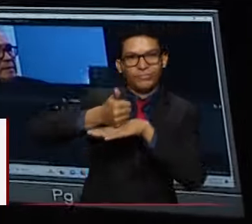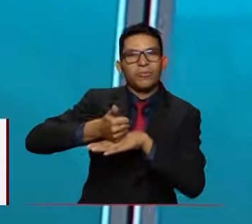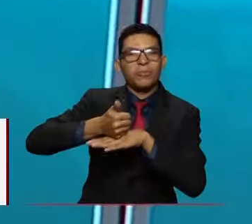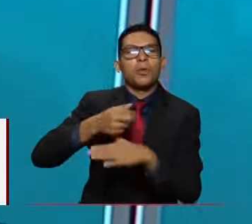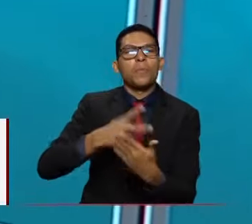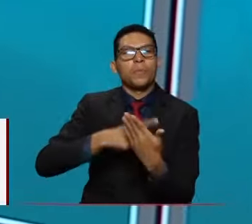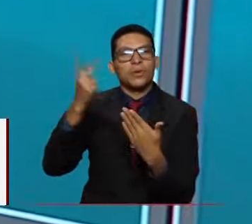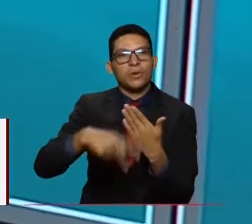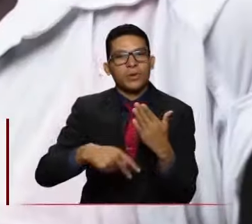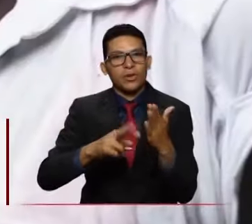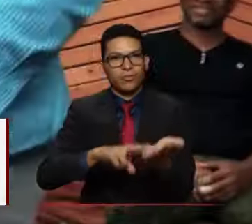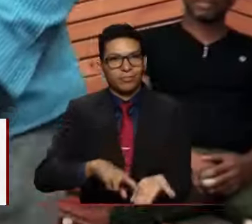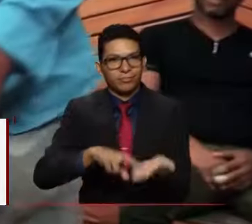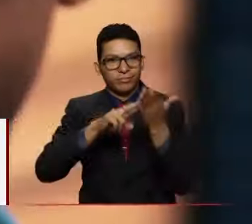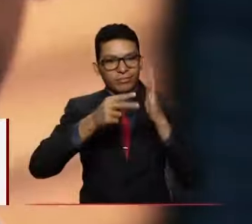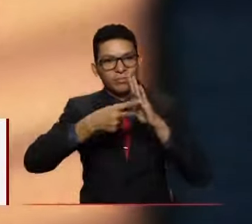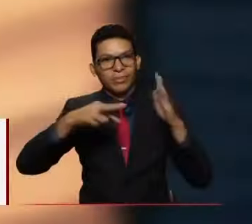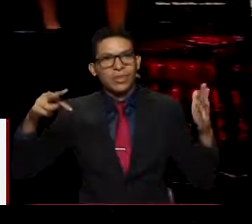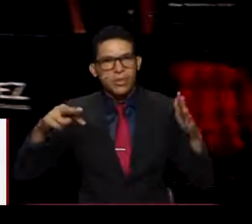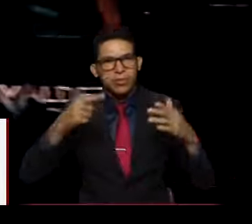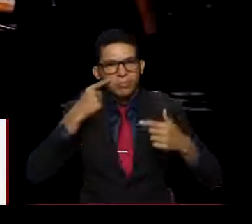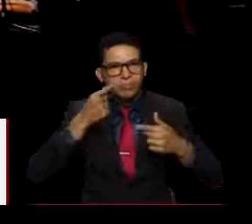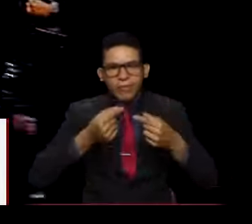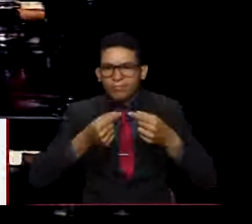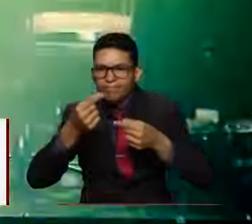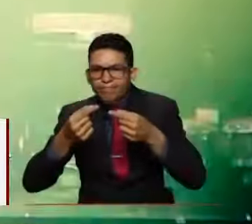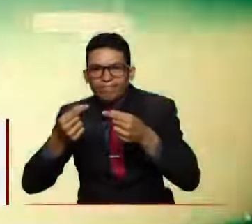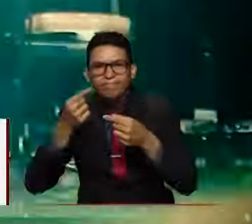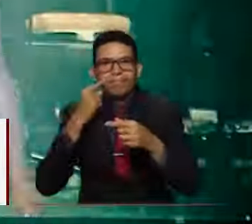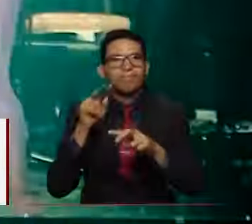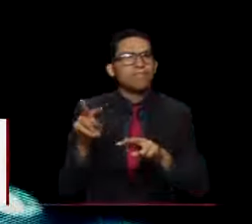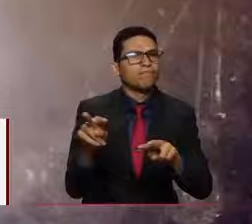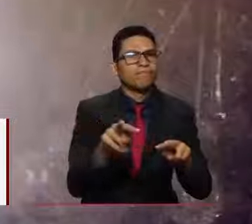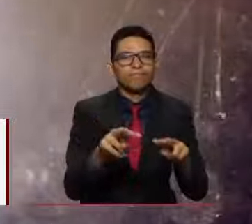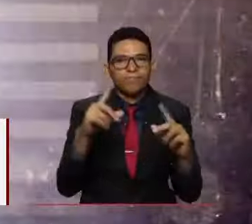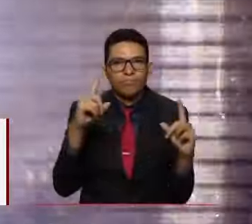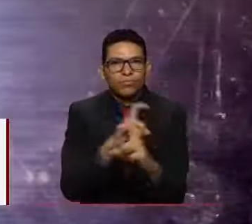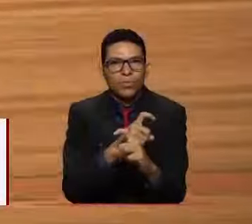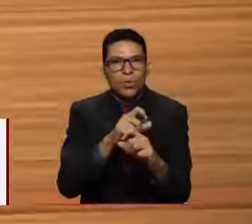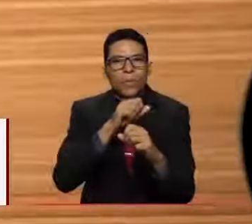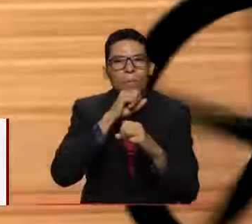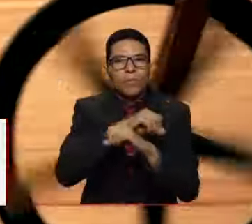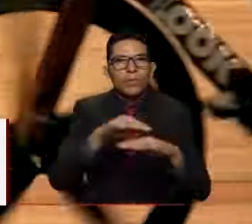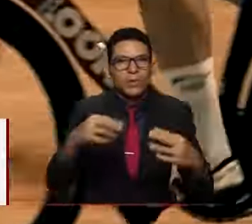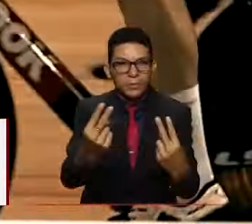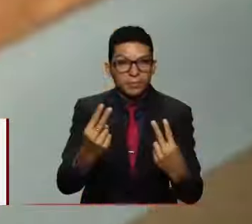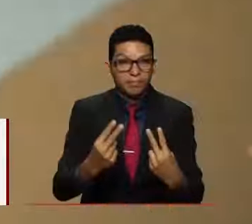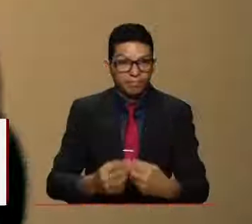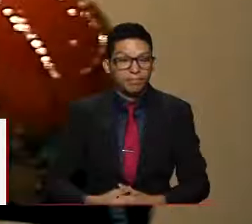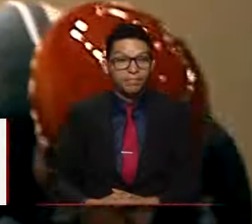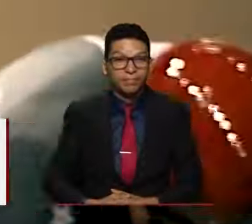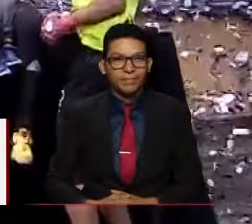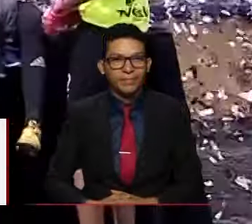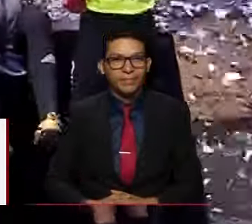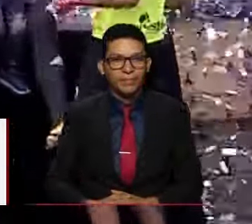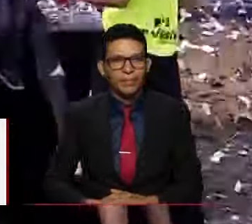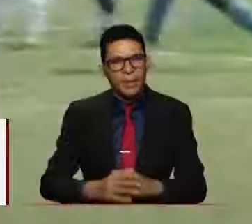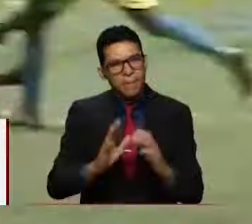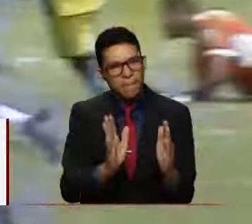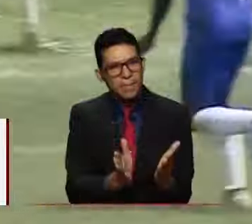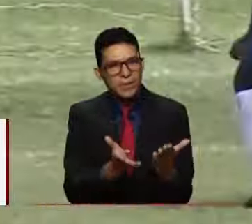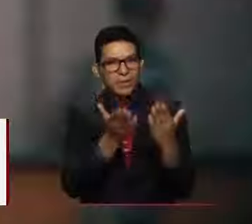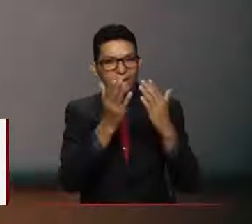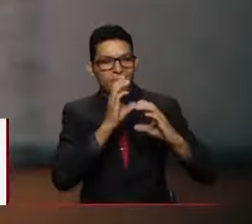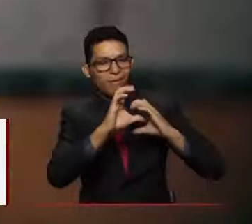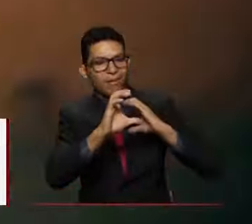de renovación tecnológica y un estudio de mercado que permita analizar en detalle el público que nos ve. Nos va a permitir una mejor